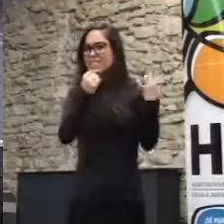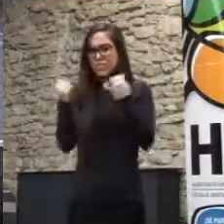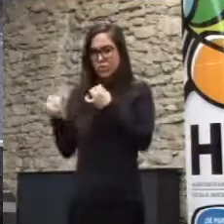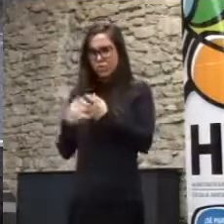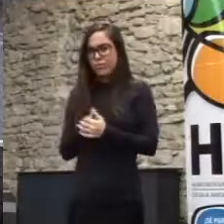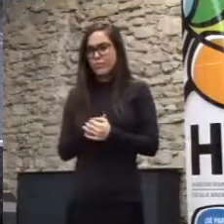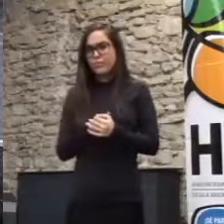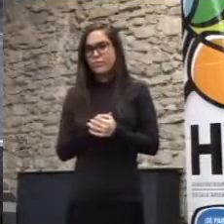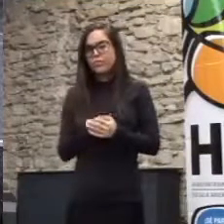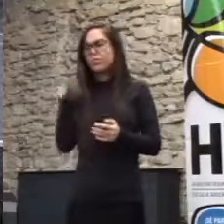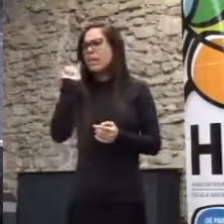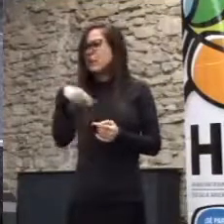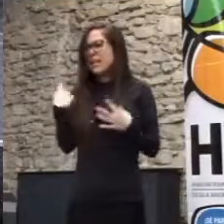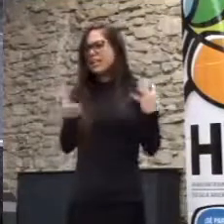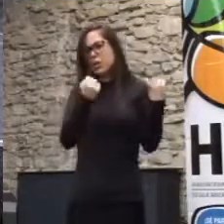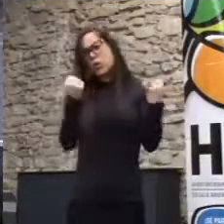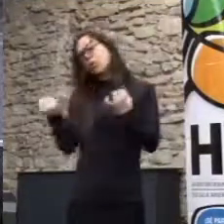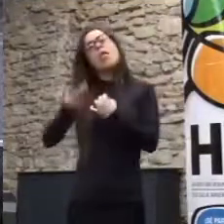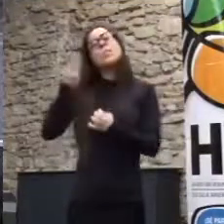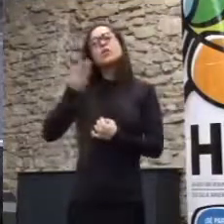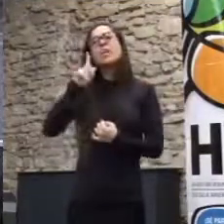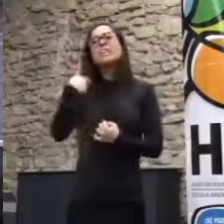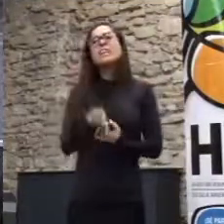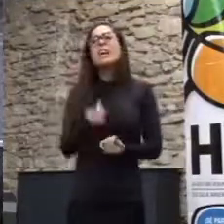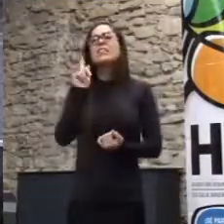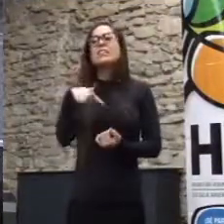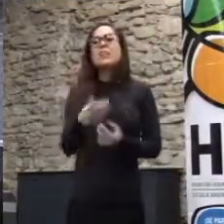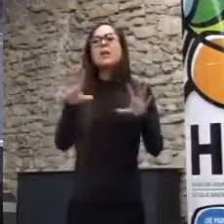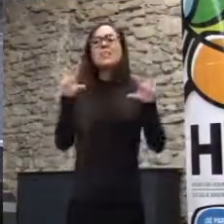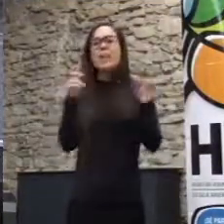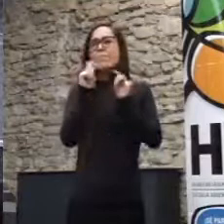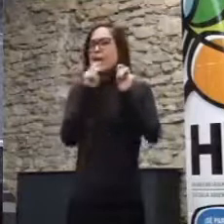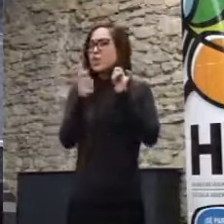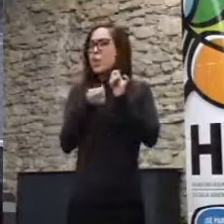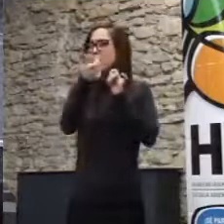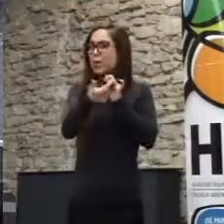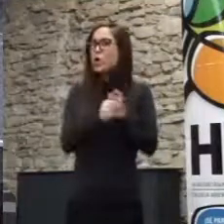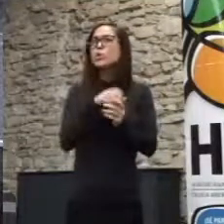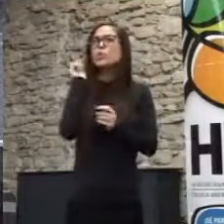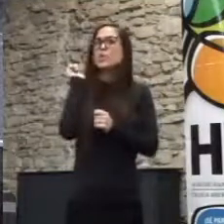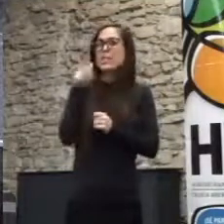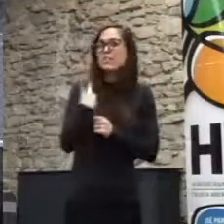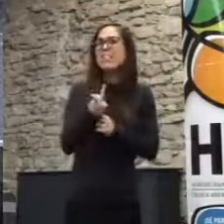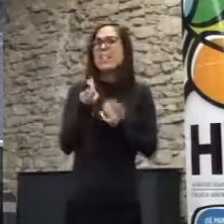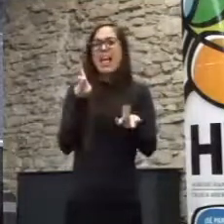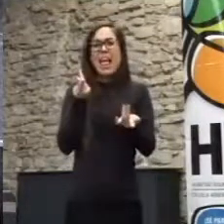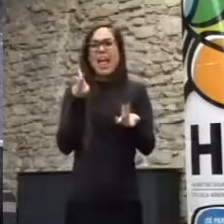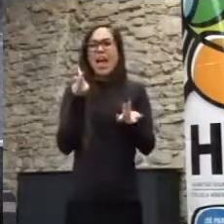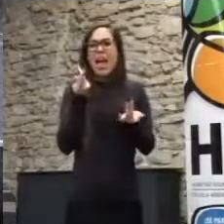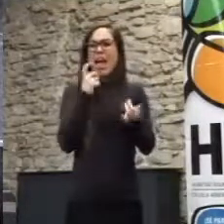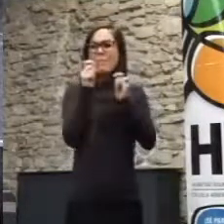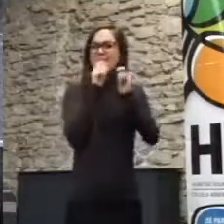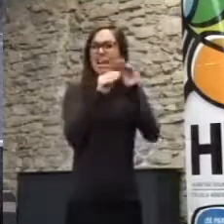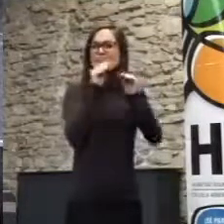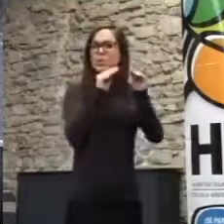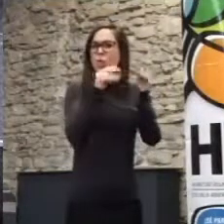entre comillas, más peso. El tema de los medios de comunicación, la escasez de periodistas, Aitor, las asistencias a las ruedas de prensa. Interesante, Juancho. Hay